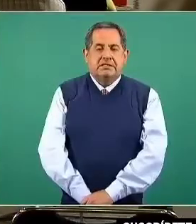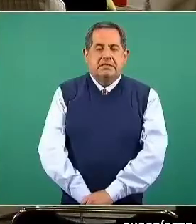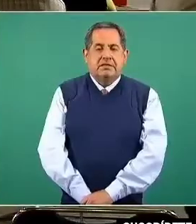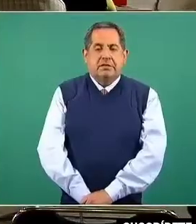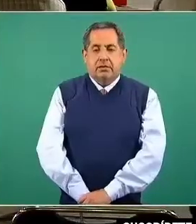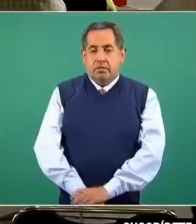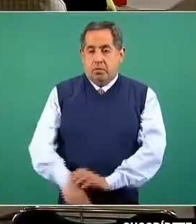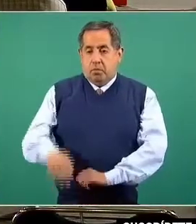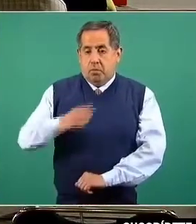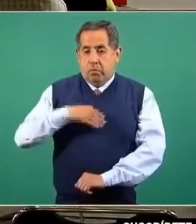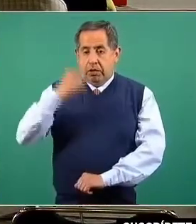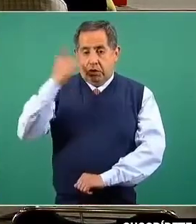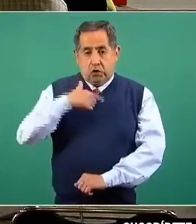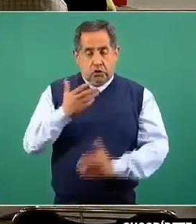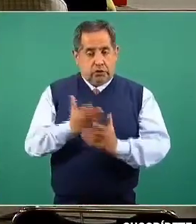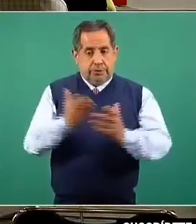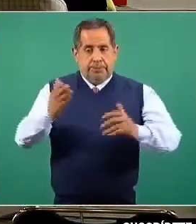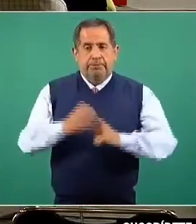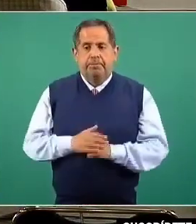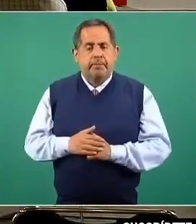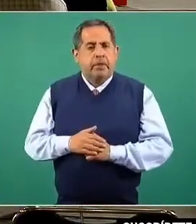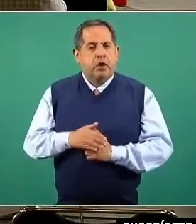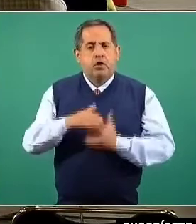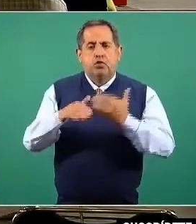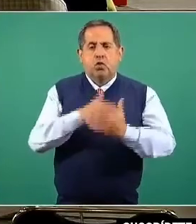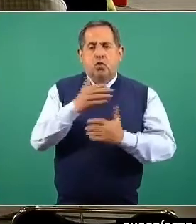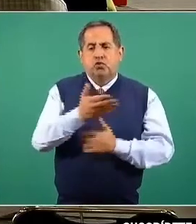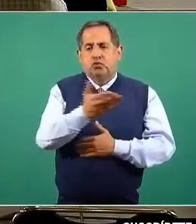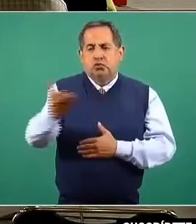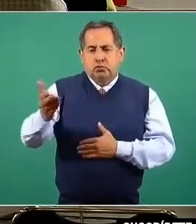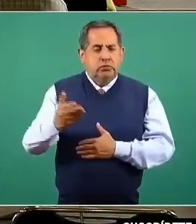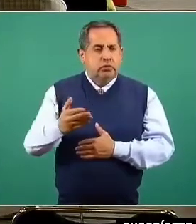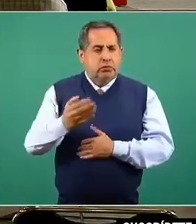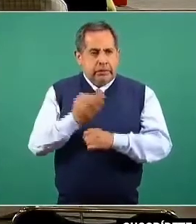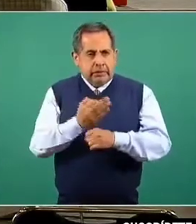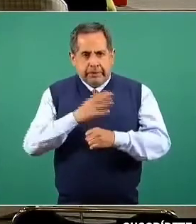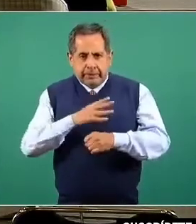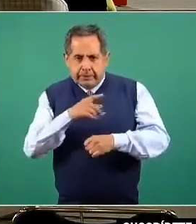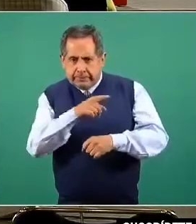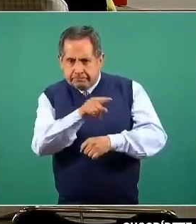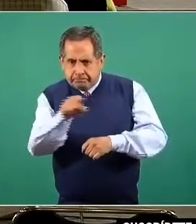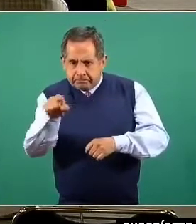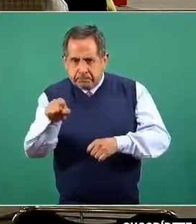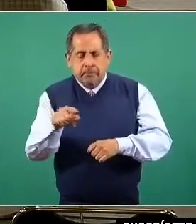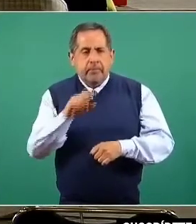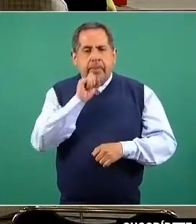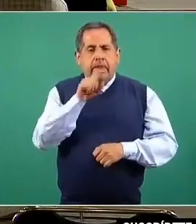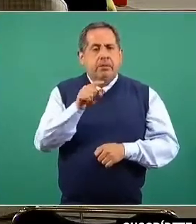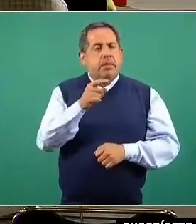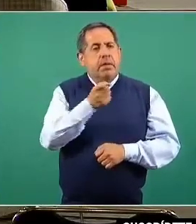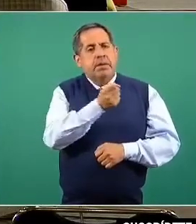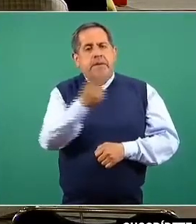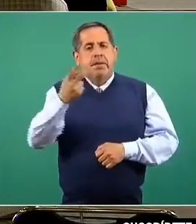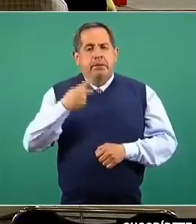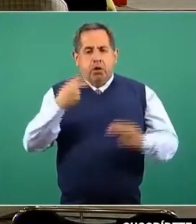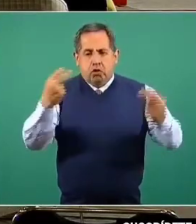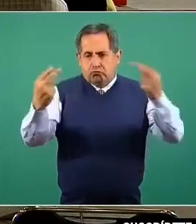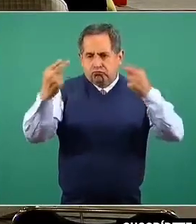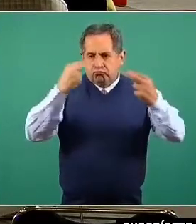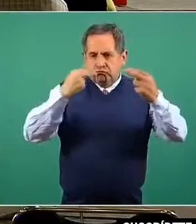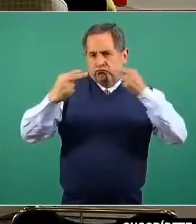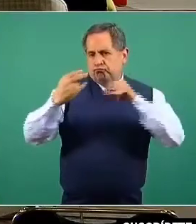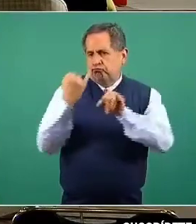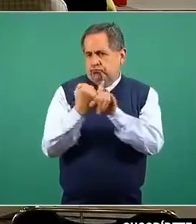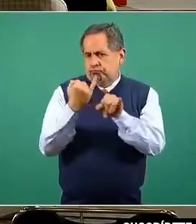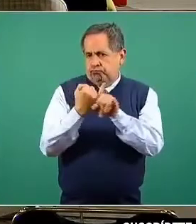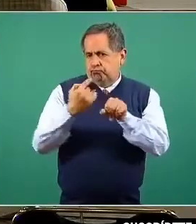Muy buenas noches con todas y con todos los aquí presentes, así como con todas las personas que nos sintonizan a través